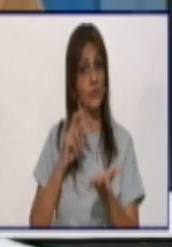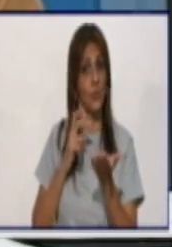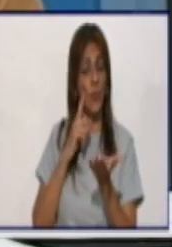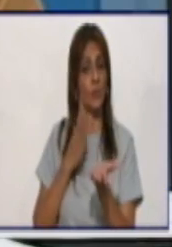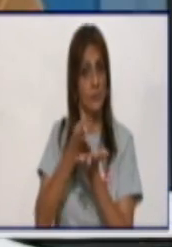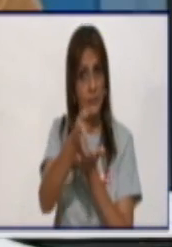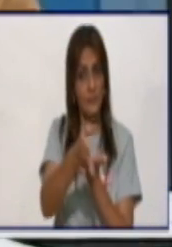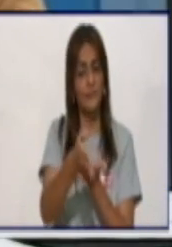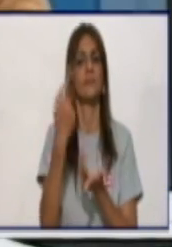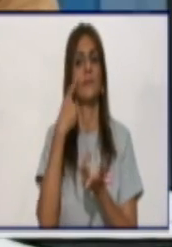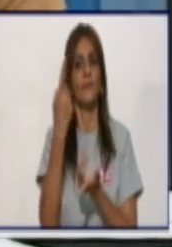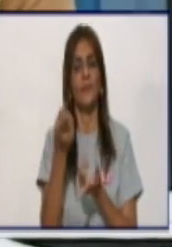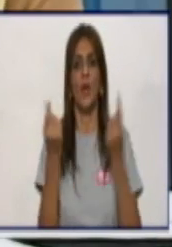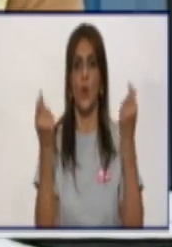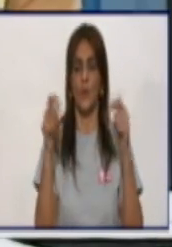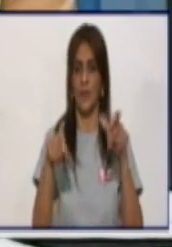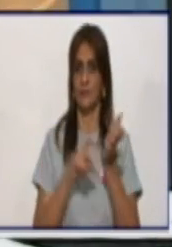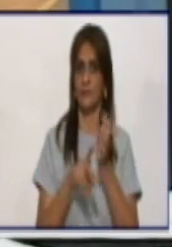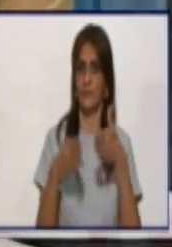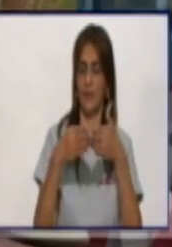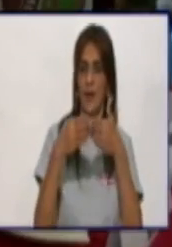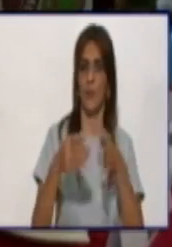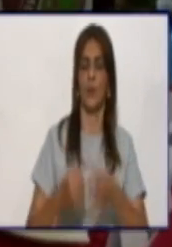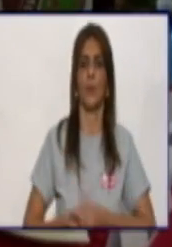la economía de este territorio veamos